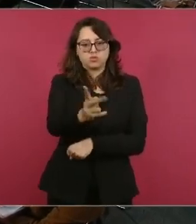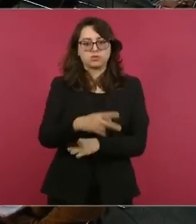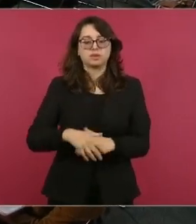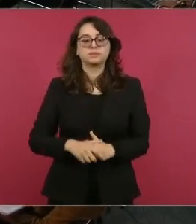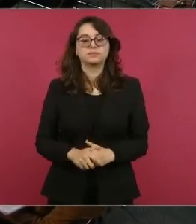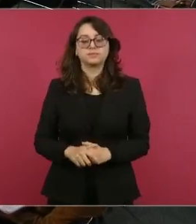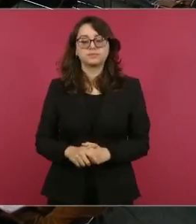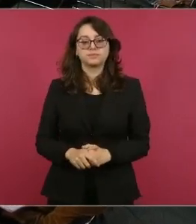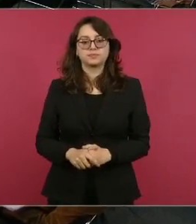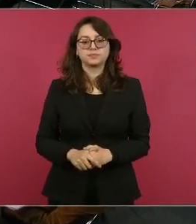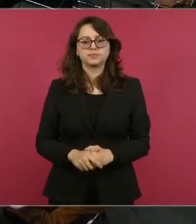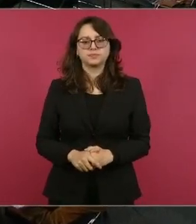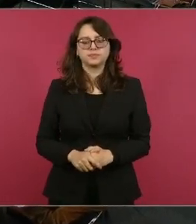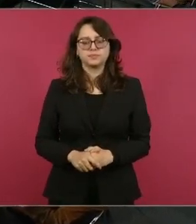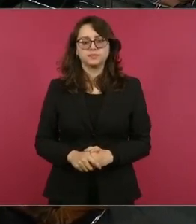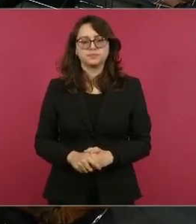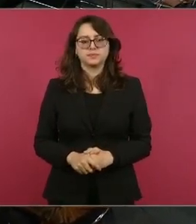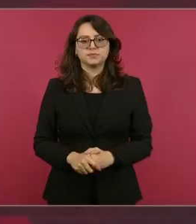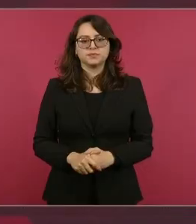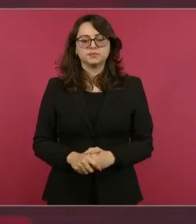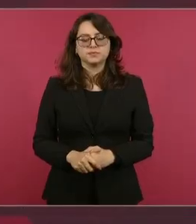¿no?, comisiones